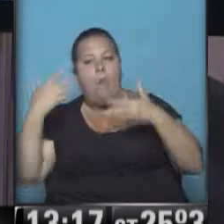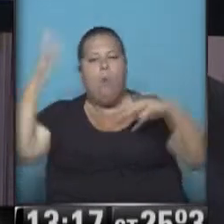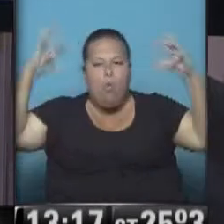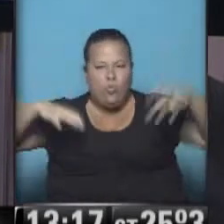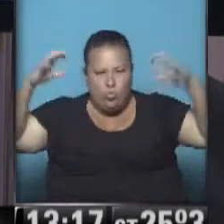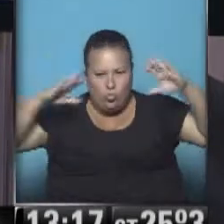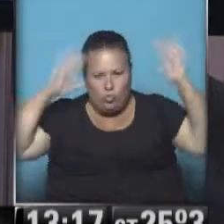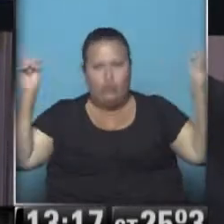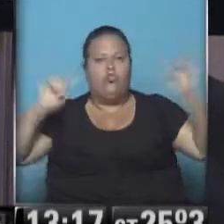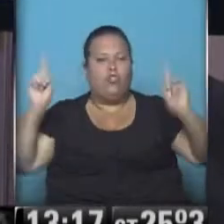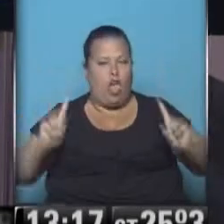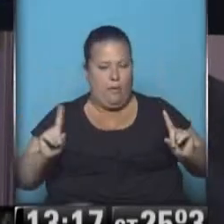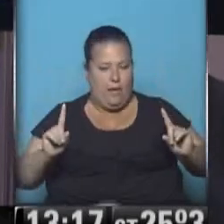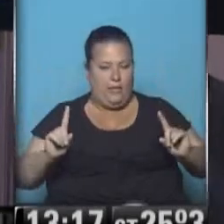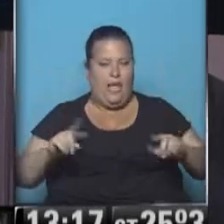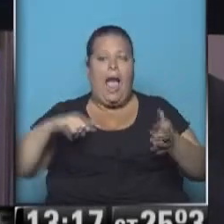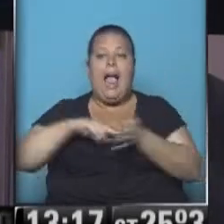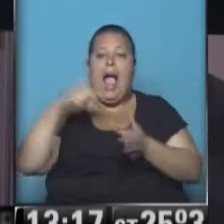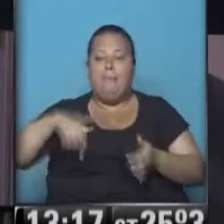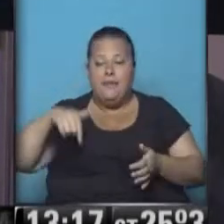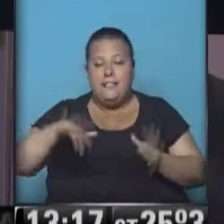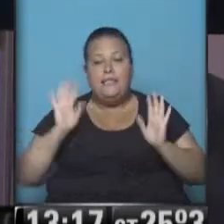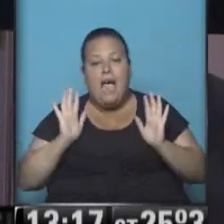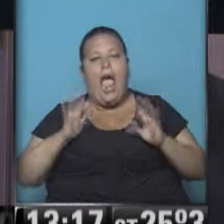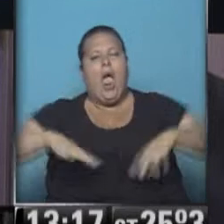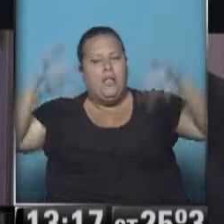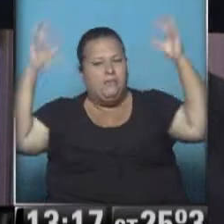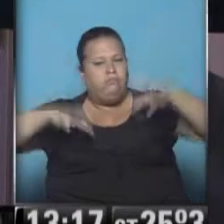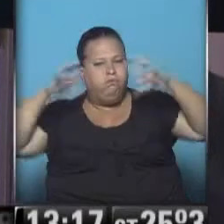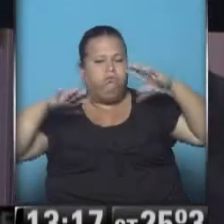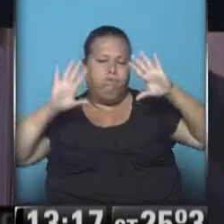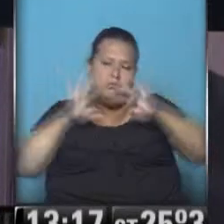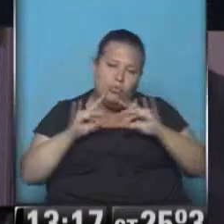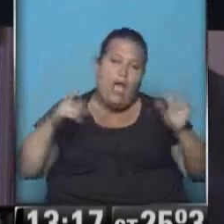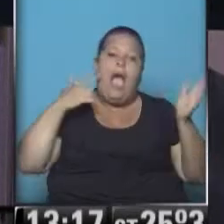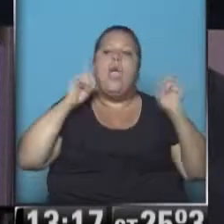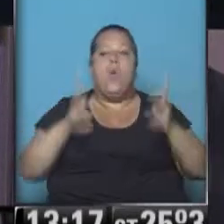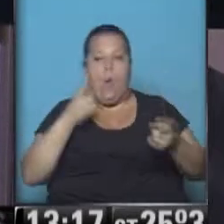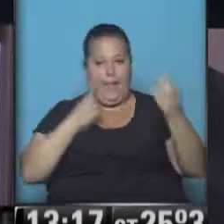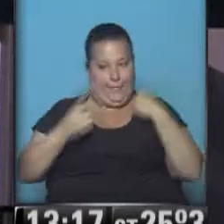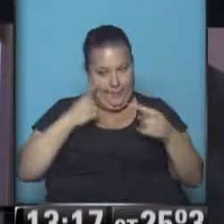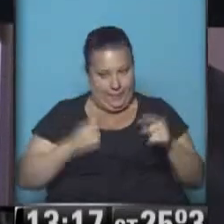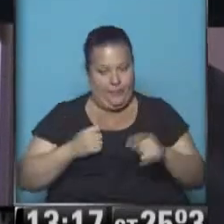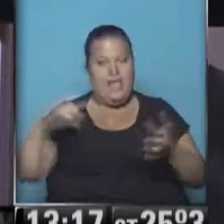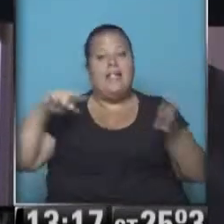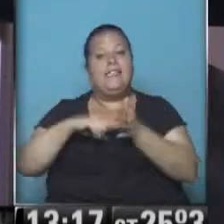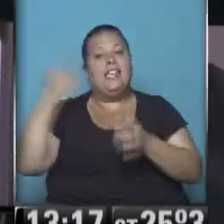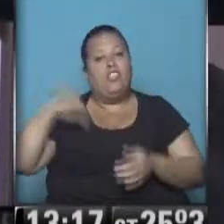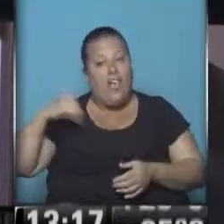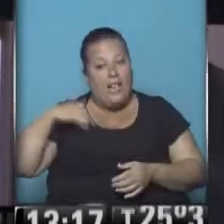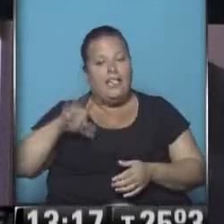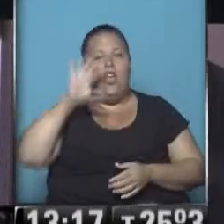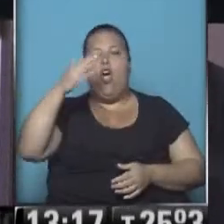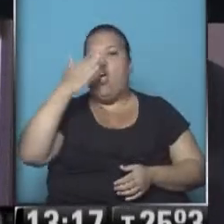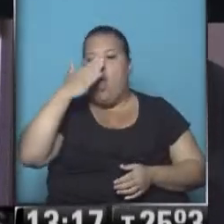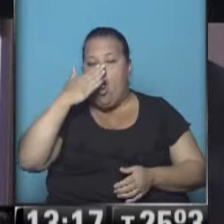chaparrones y tormentas. En la capital federal, de momento, con intensidad de hasta moderado, habrá que estar igual atentos. En el centro del país, las provincias de